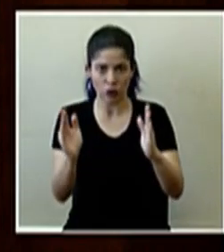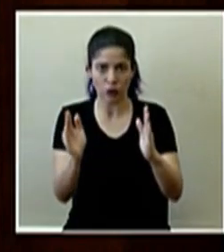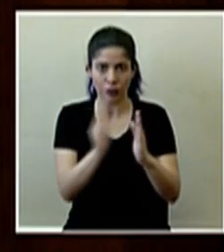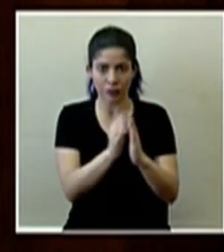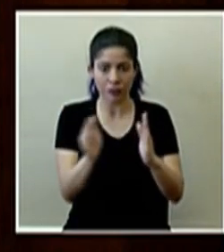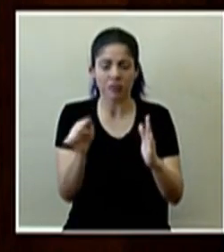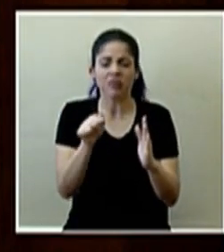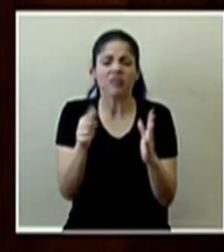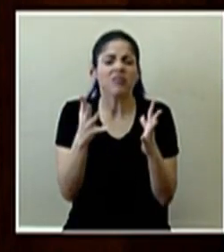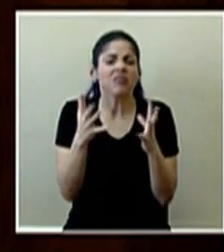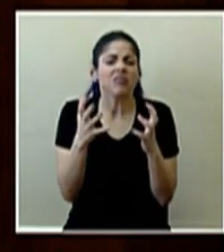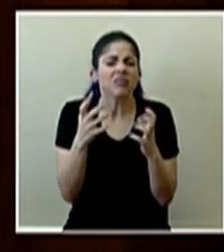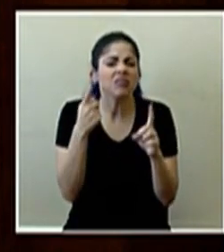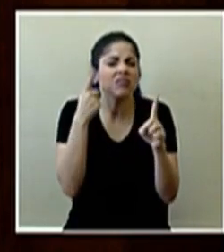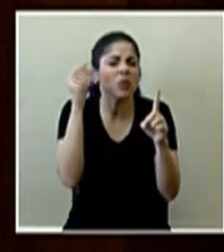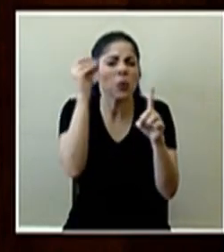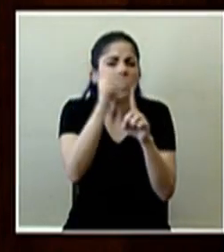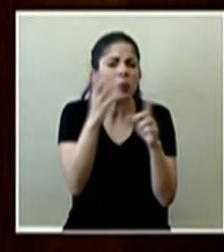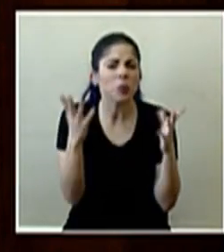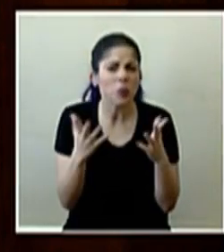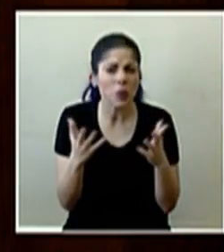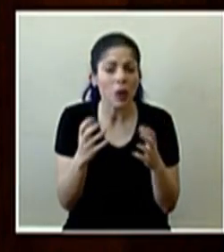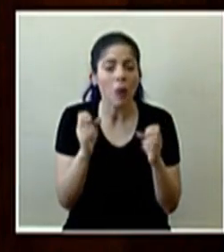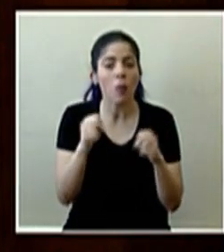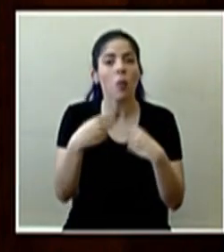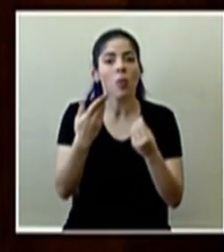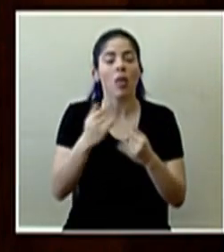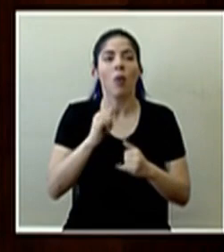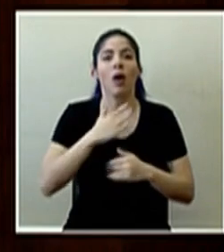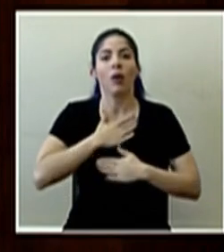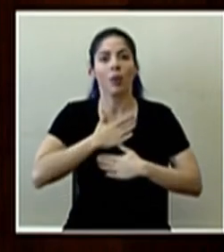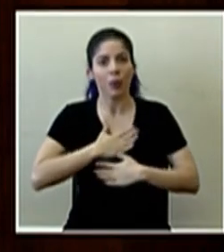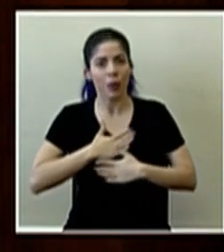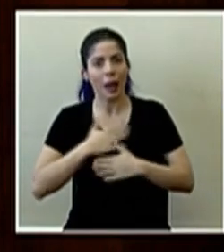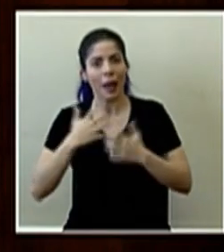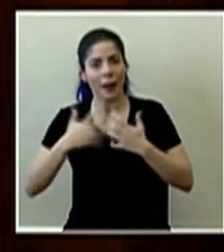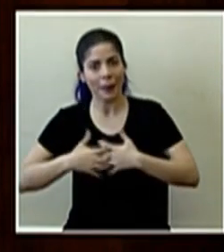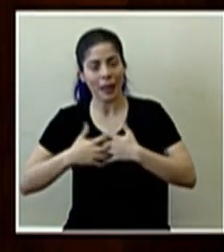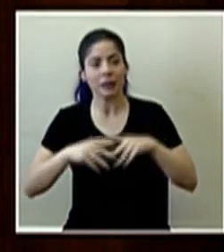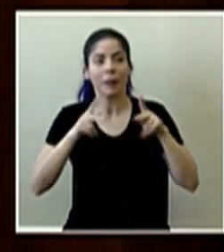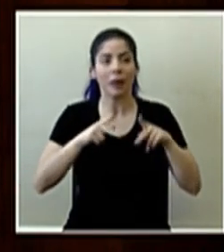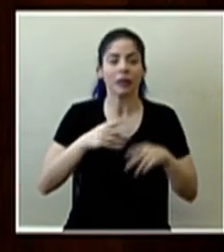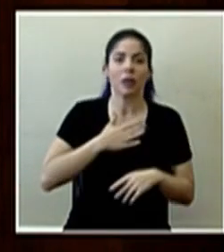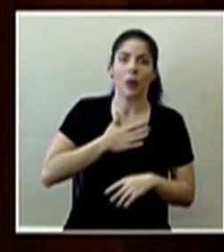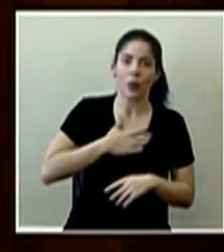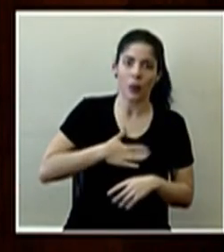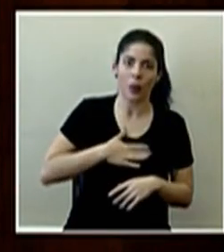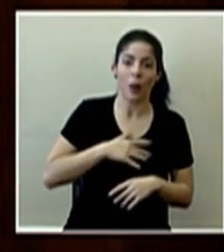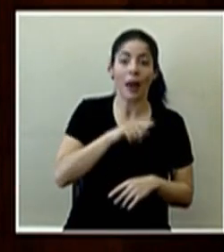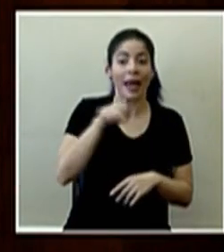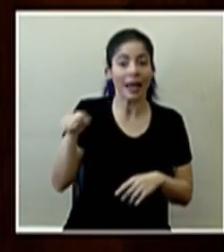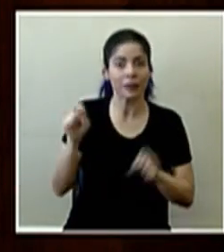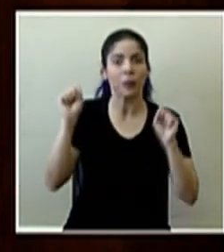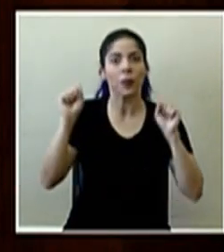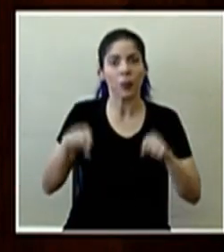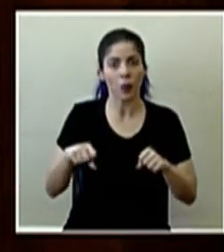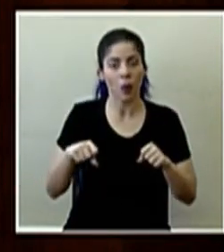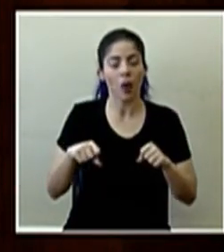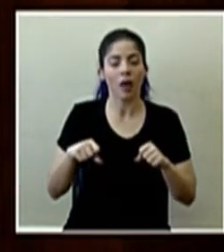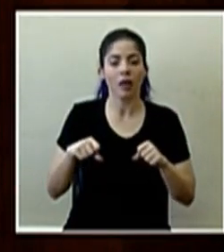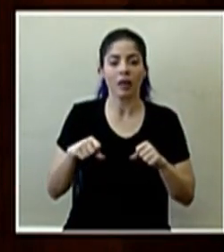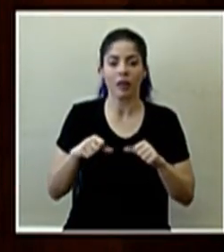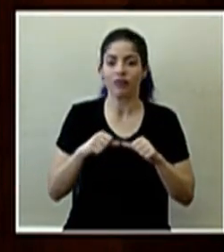la intención de esto es dar un respiro a las empresas y a las personas para que se mantengan, por un